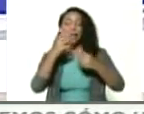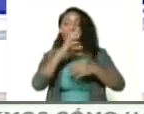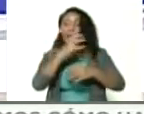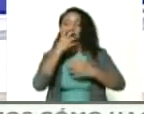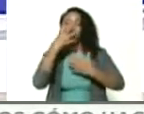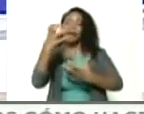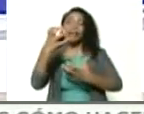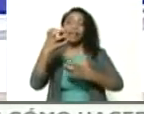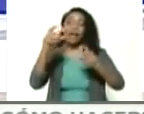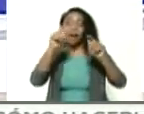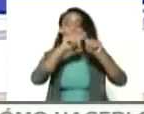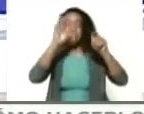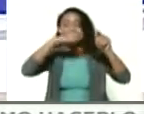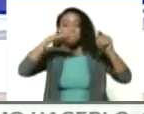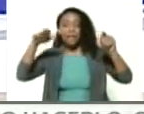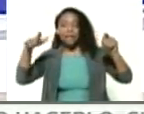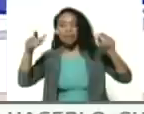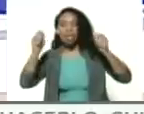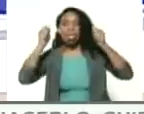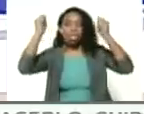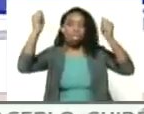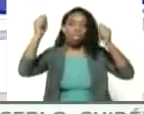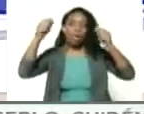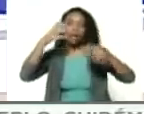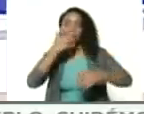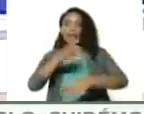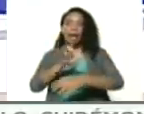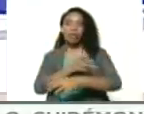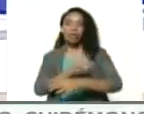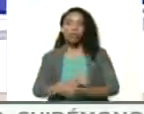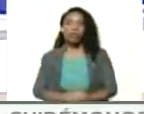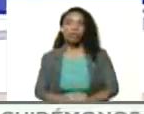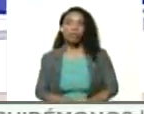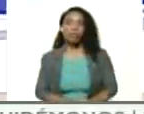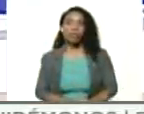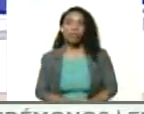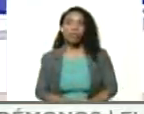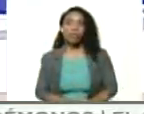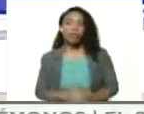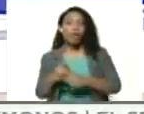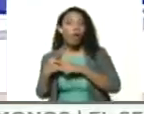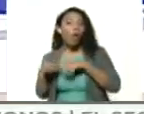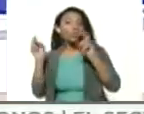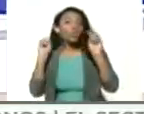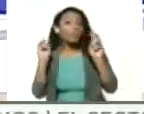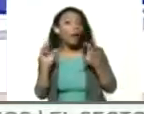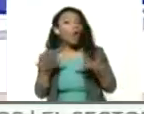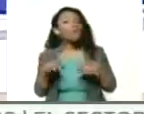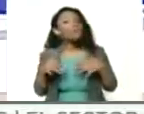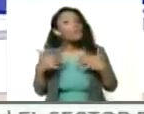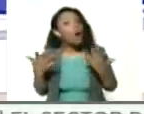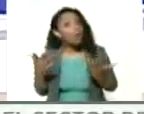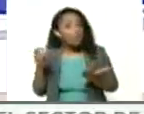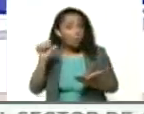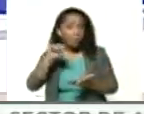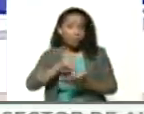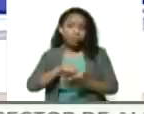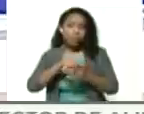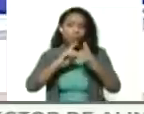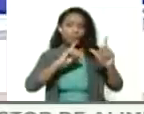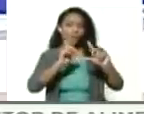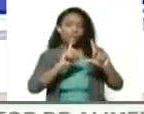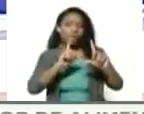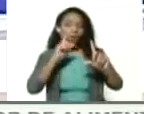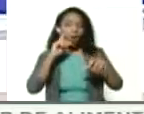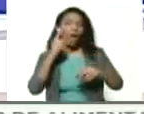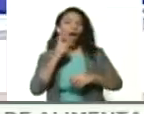en pinta, en consigna, en canto. Y el otro elemento es cuando los medios, con su